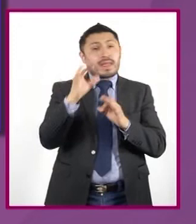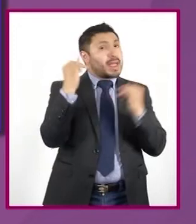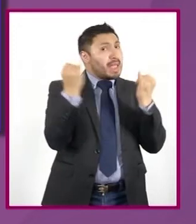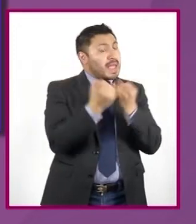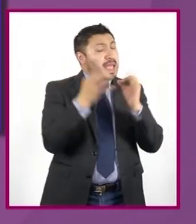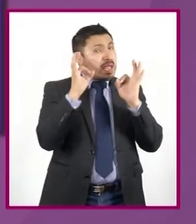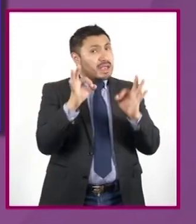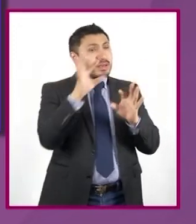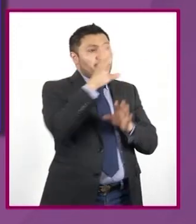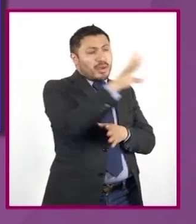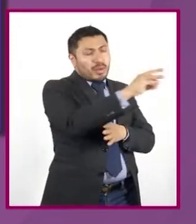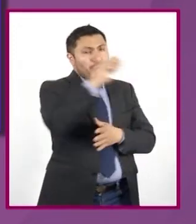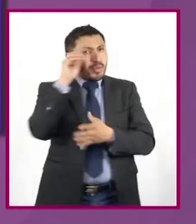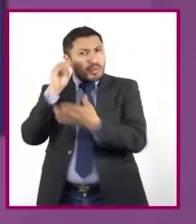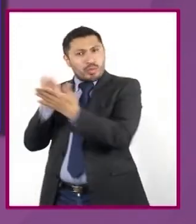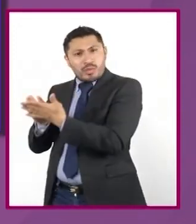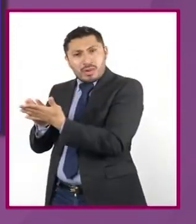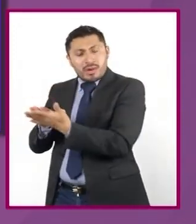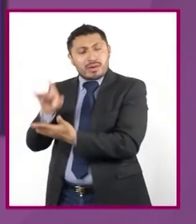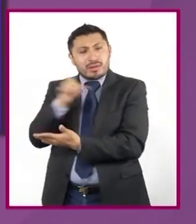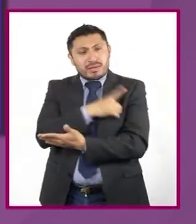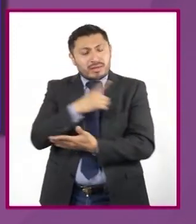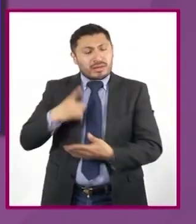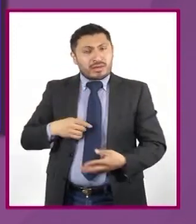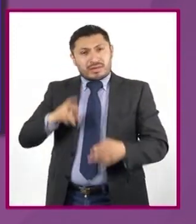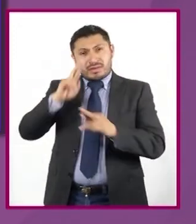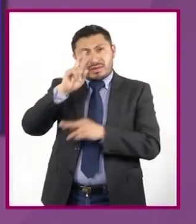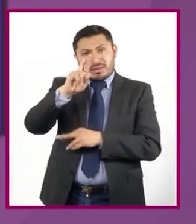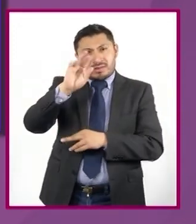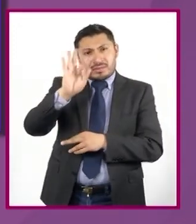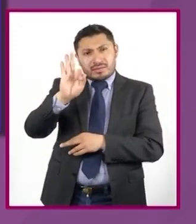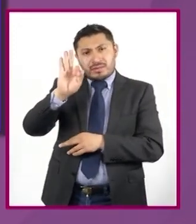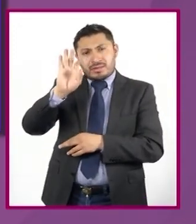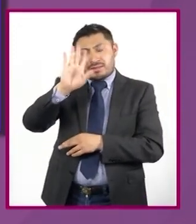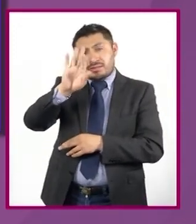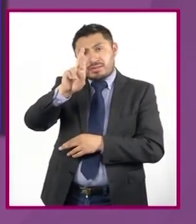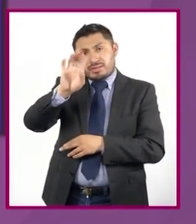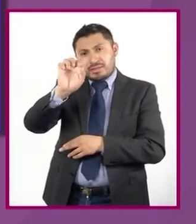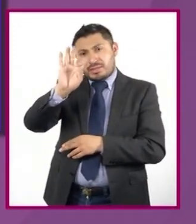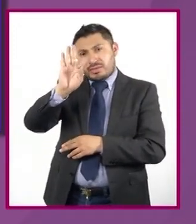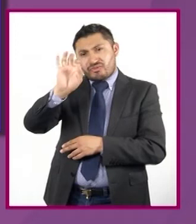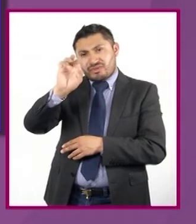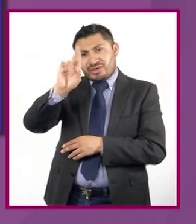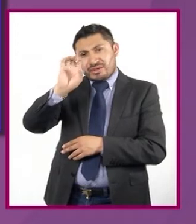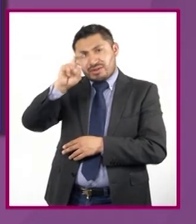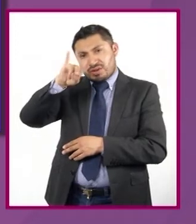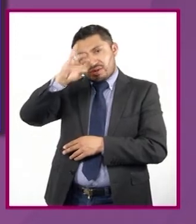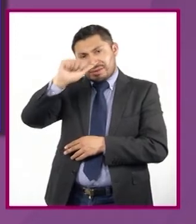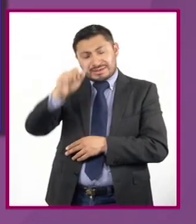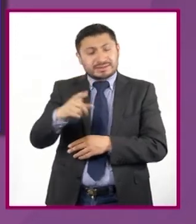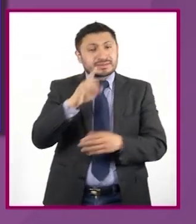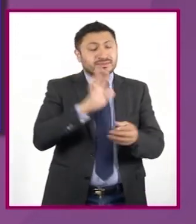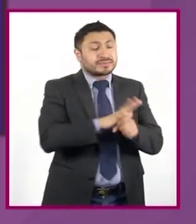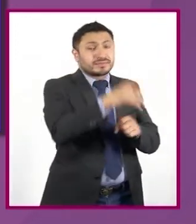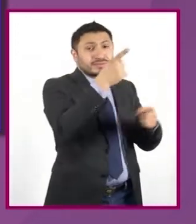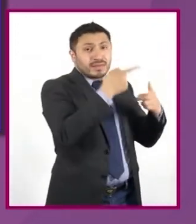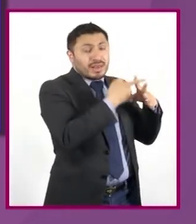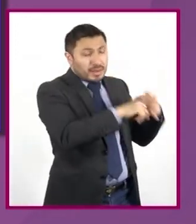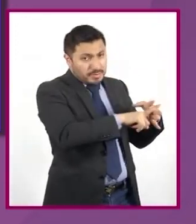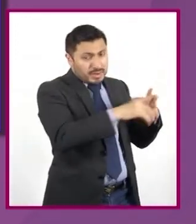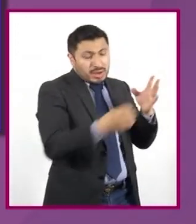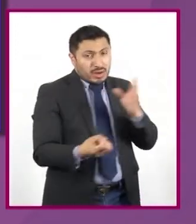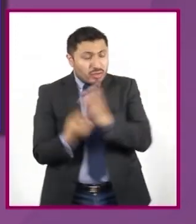debe contar con una referencia precisa de su origen dentro del cuerpo del nuevo texto. Hay diferentes tipos